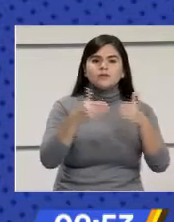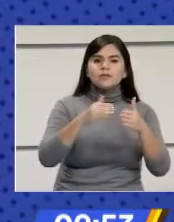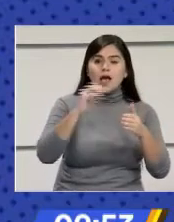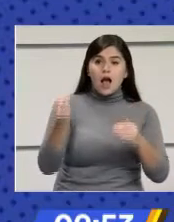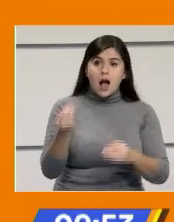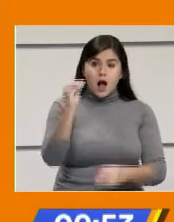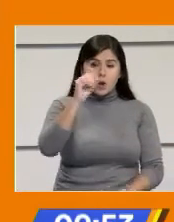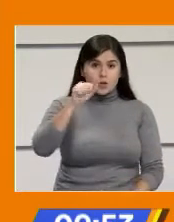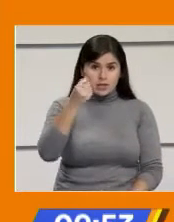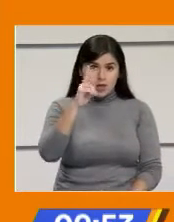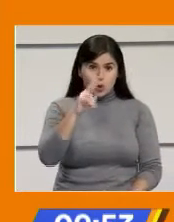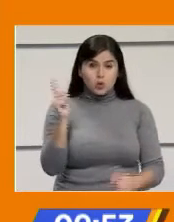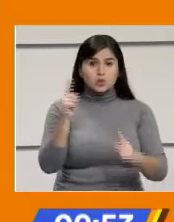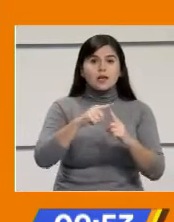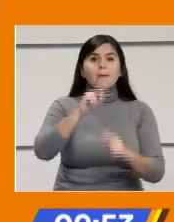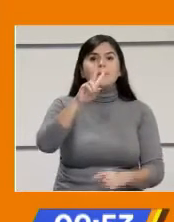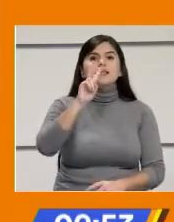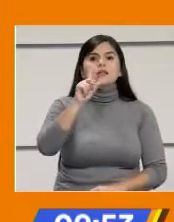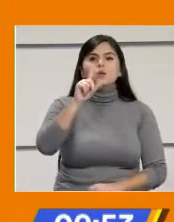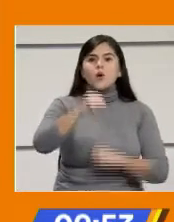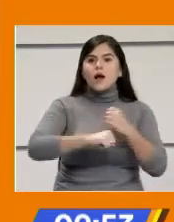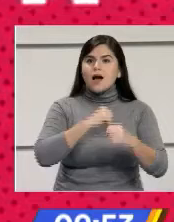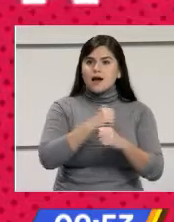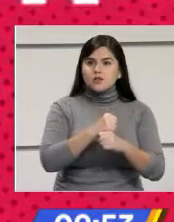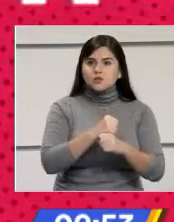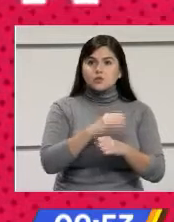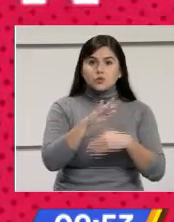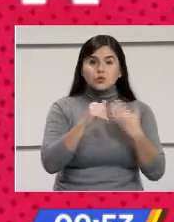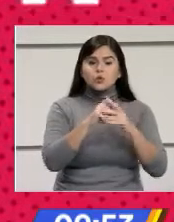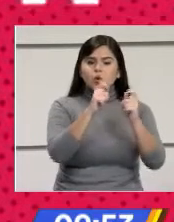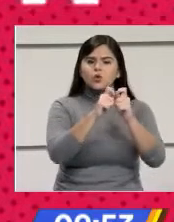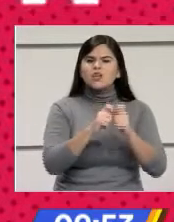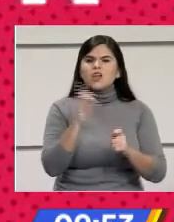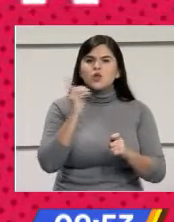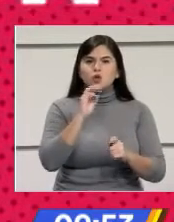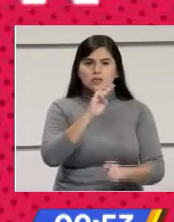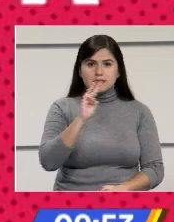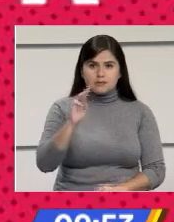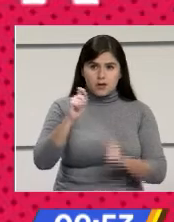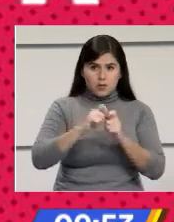12 a 21 años de edad. Todos los detalles en